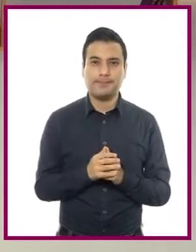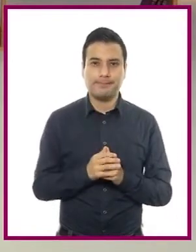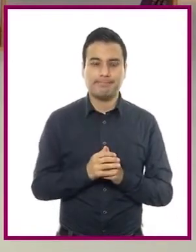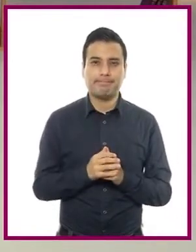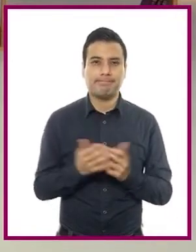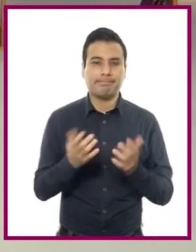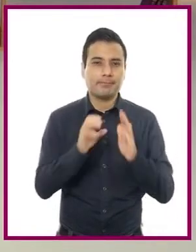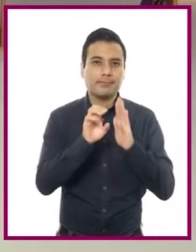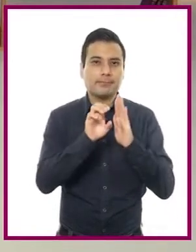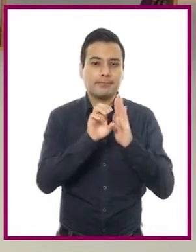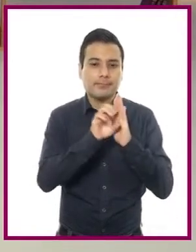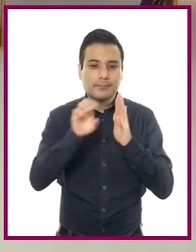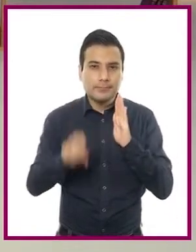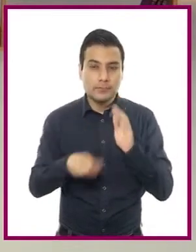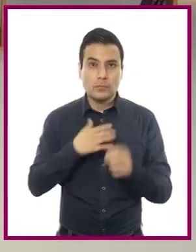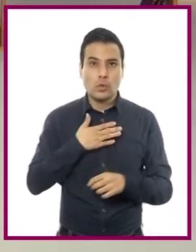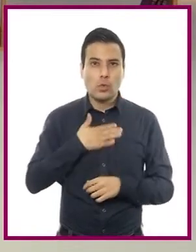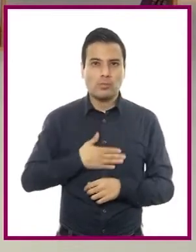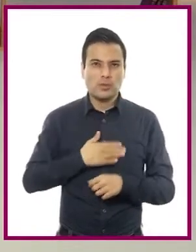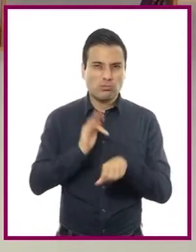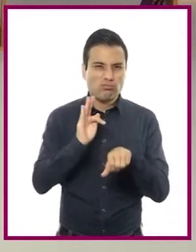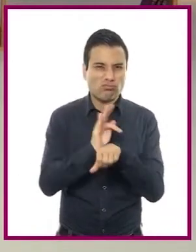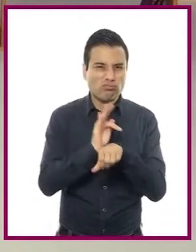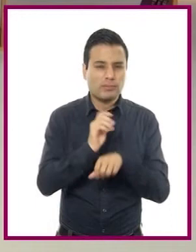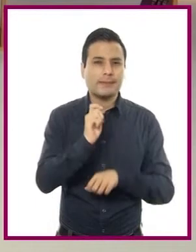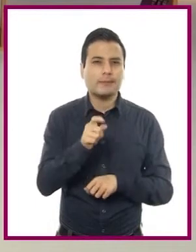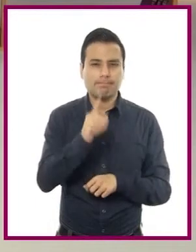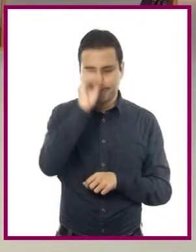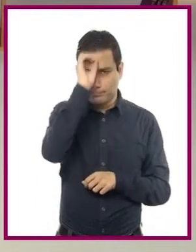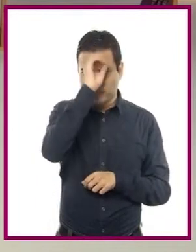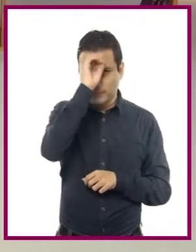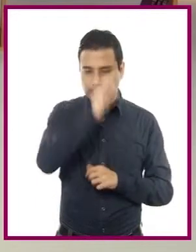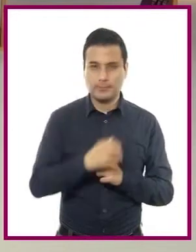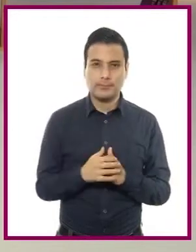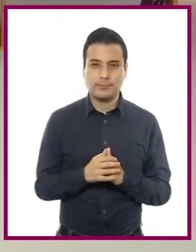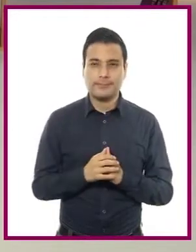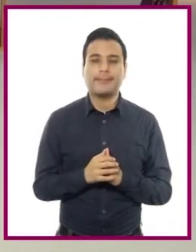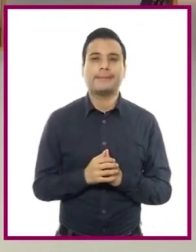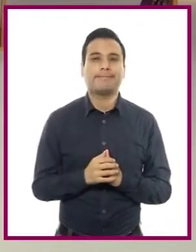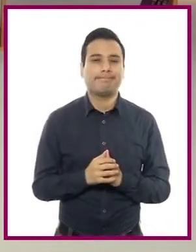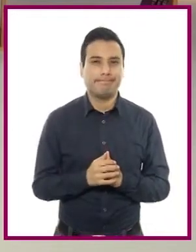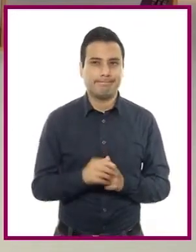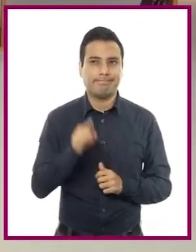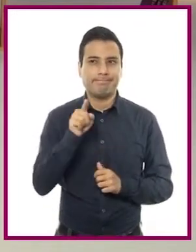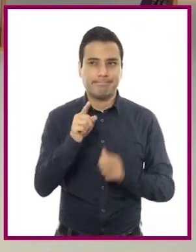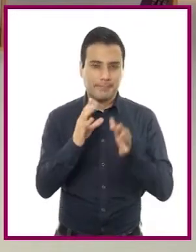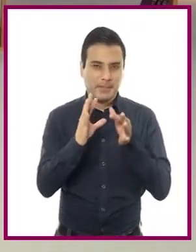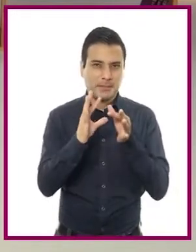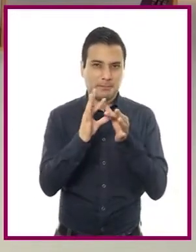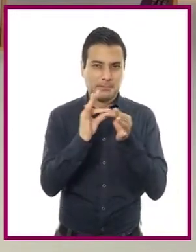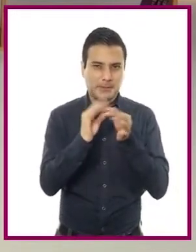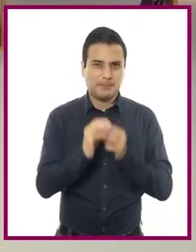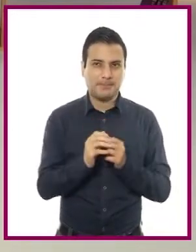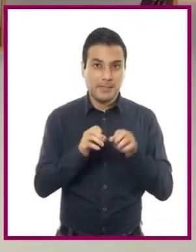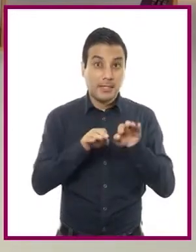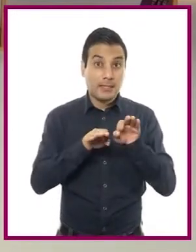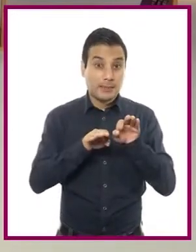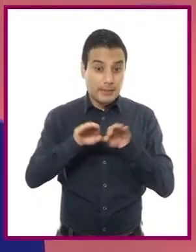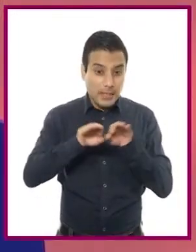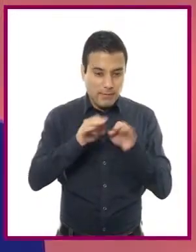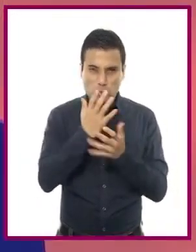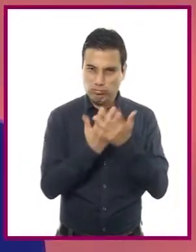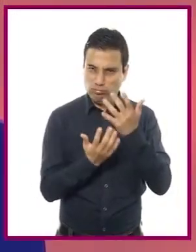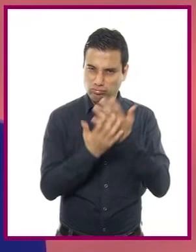sobre trabajar por la justicia, Enrique? Bueno, cuando se habla de trabajo, el poema se refiere a